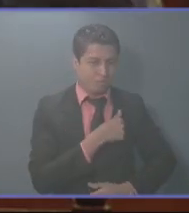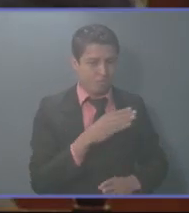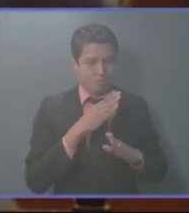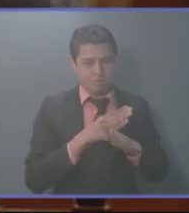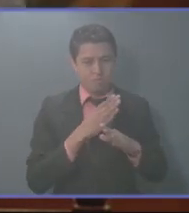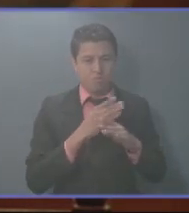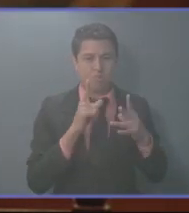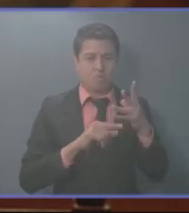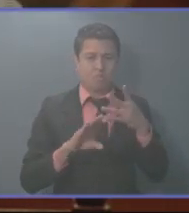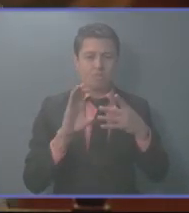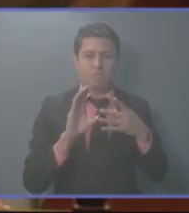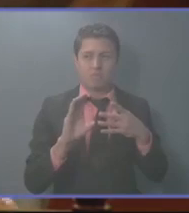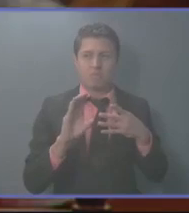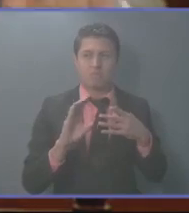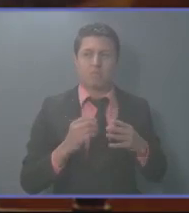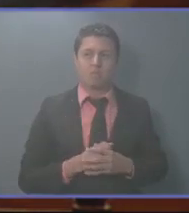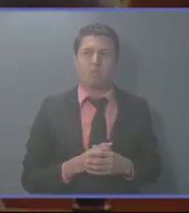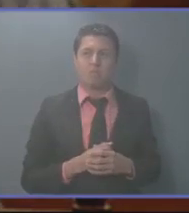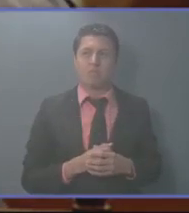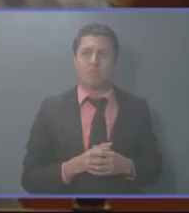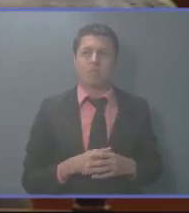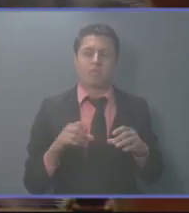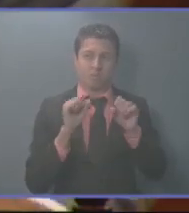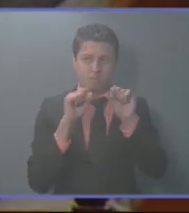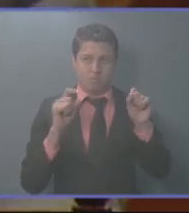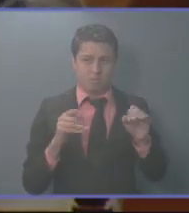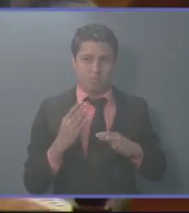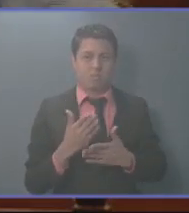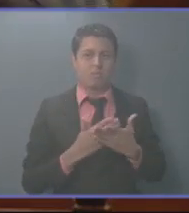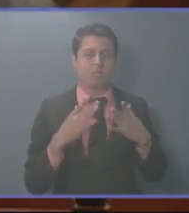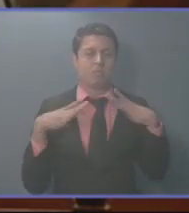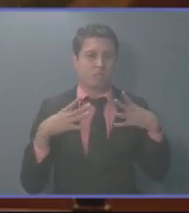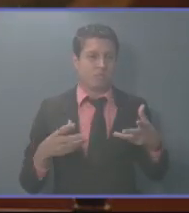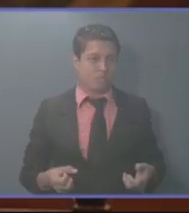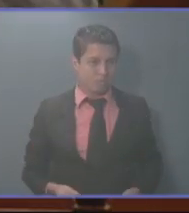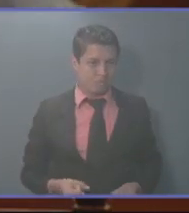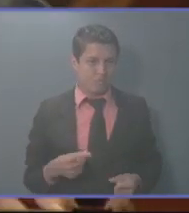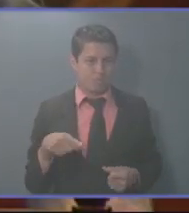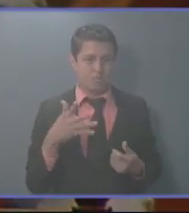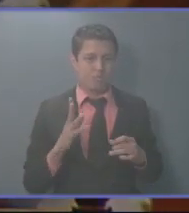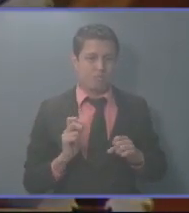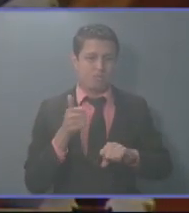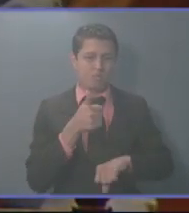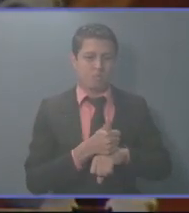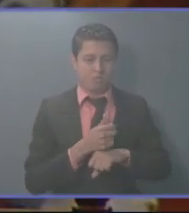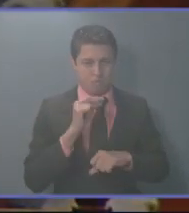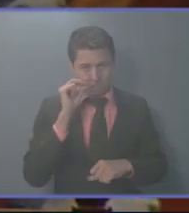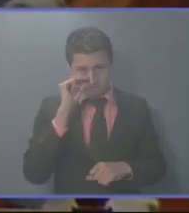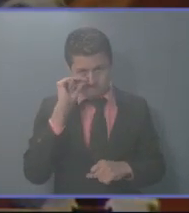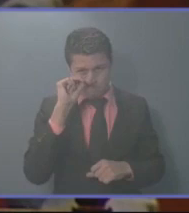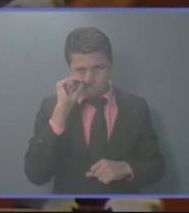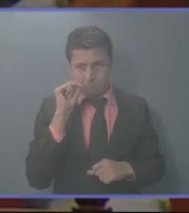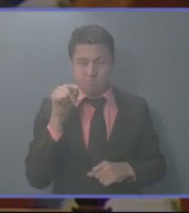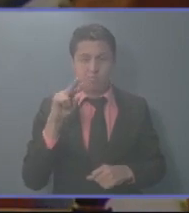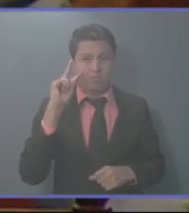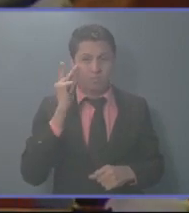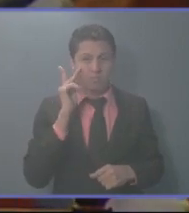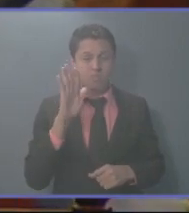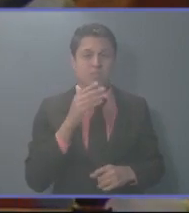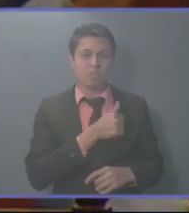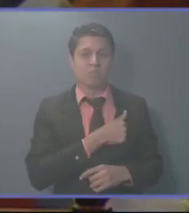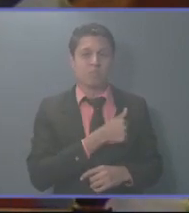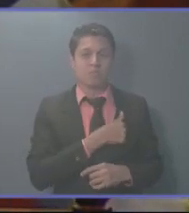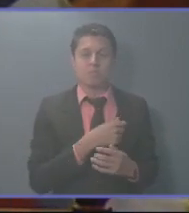la Constitución, el sistema de gobierno en ella establecida. Esa es su